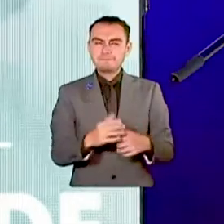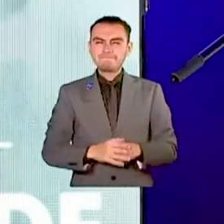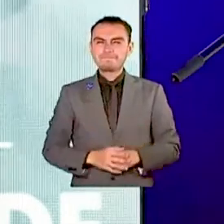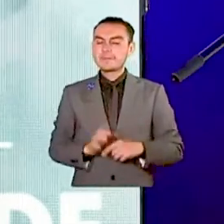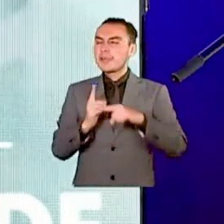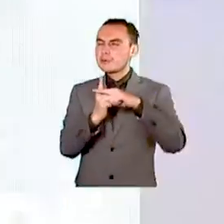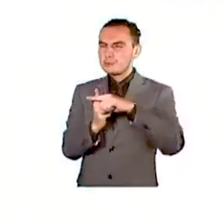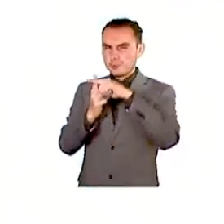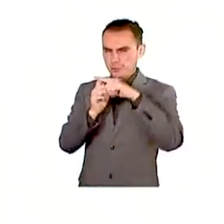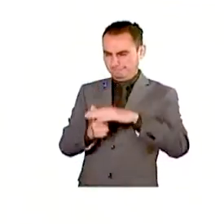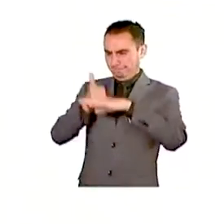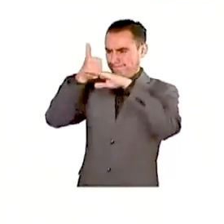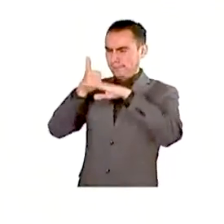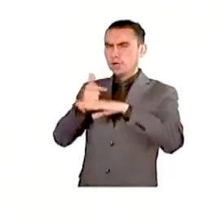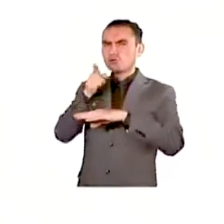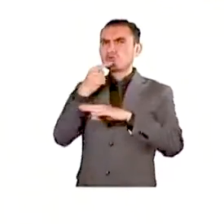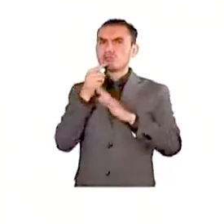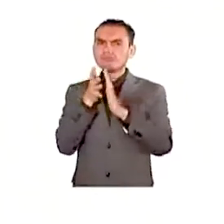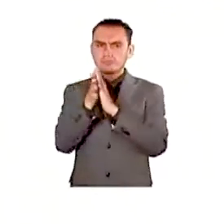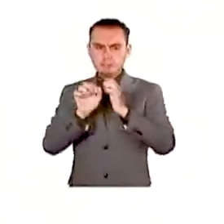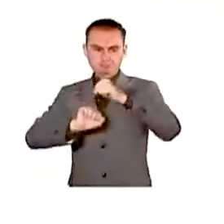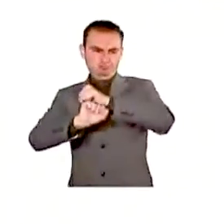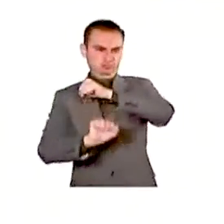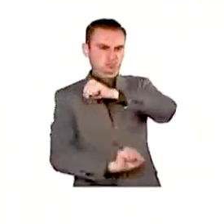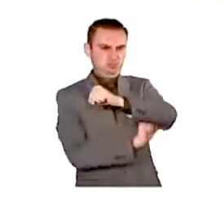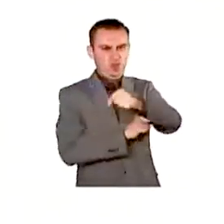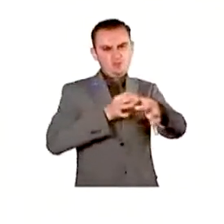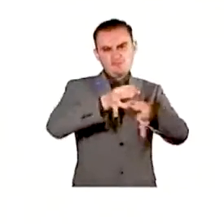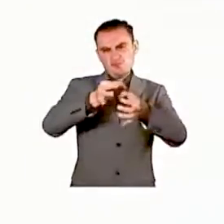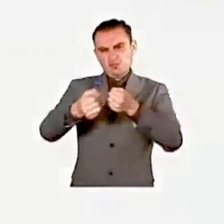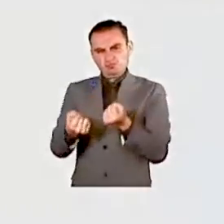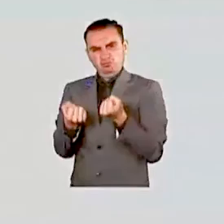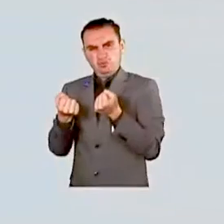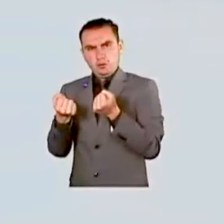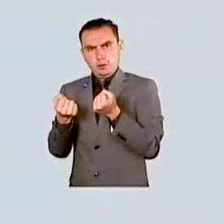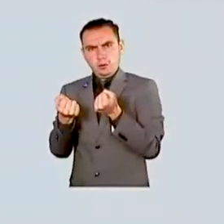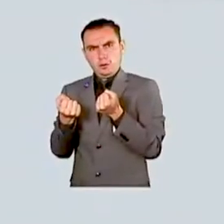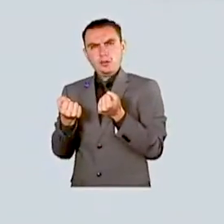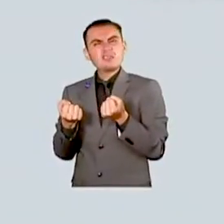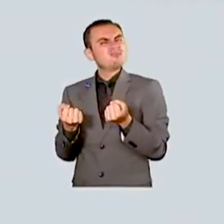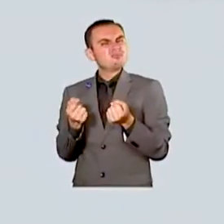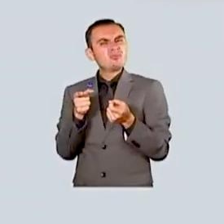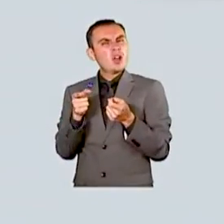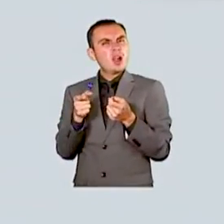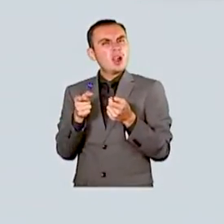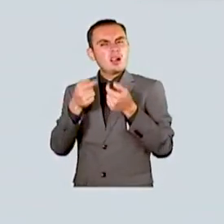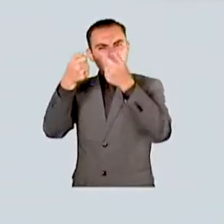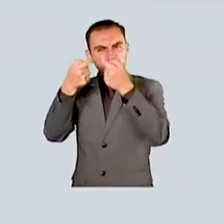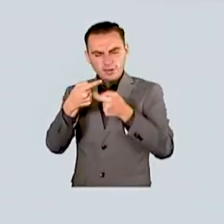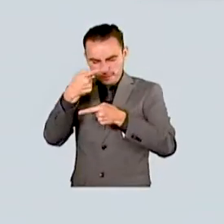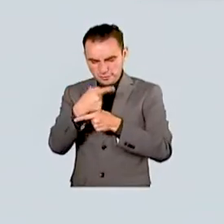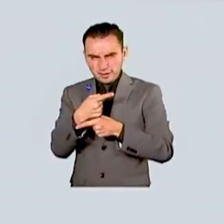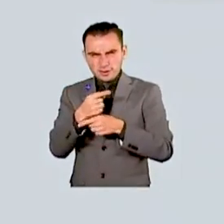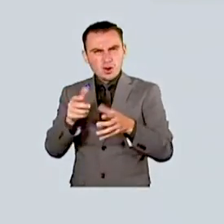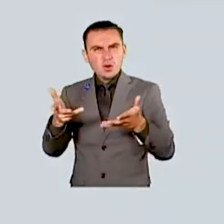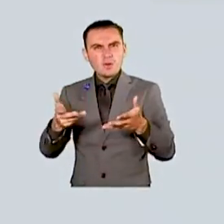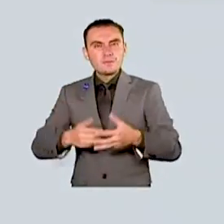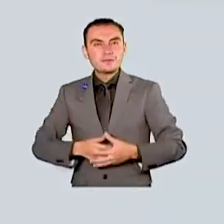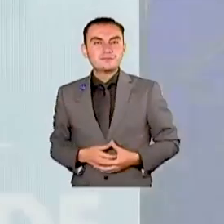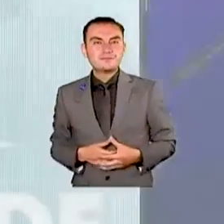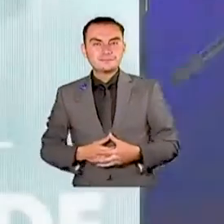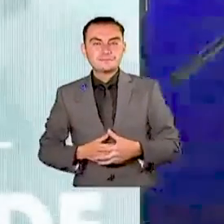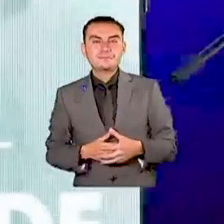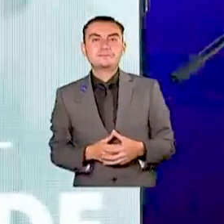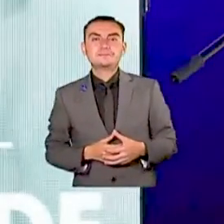Procuradora, usted ha dicho que su trabajo es fortalecer más las regiones. ¿Cómo lo puede traducir en resultados? Adelante con su